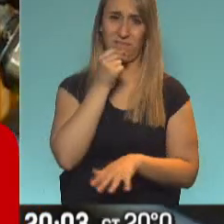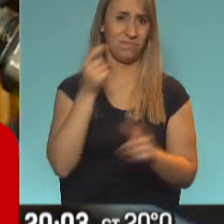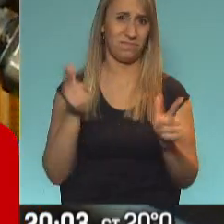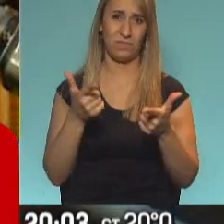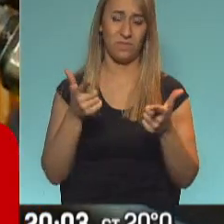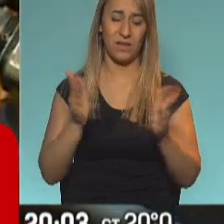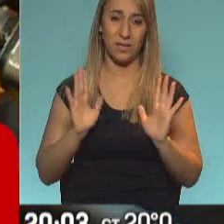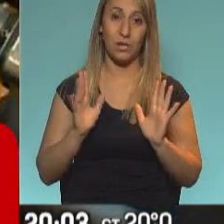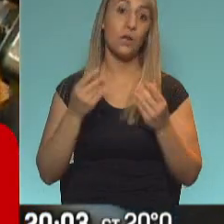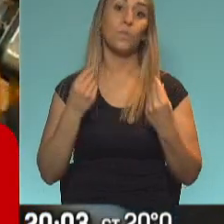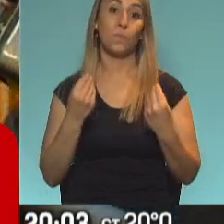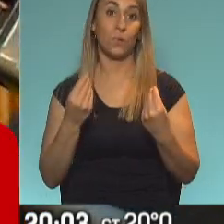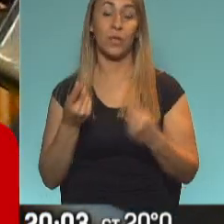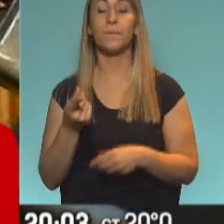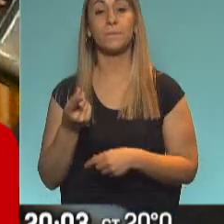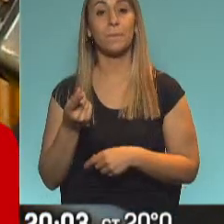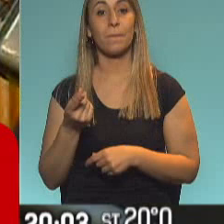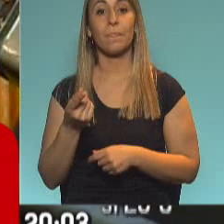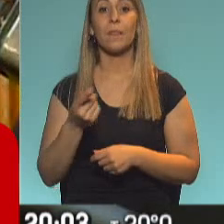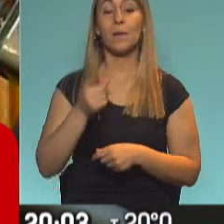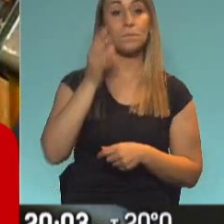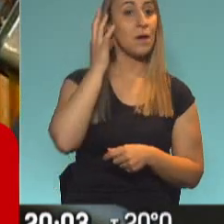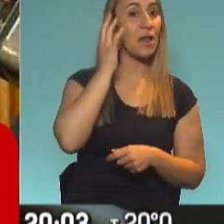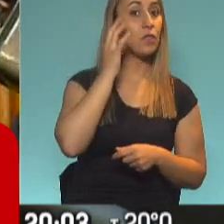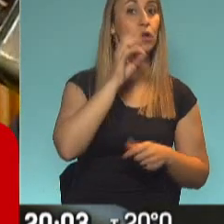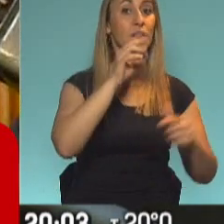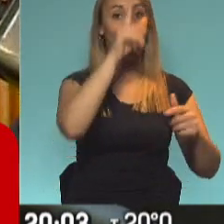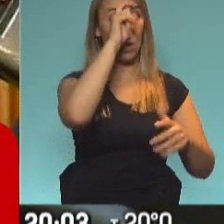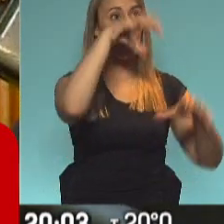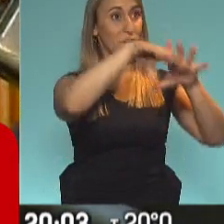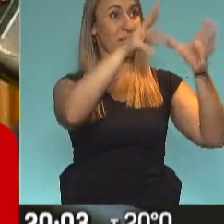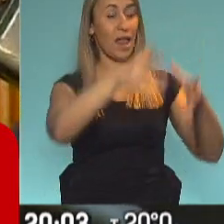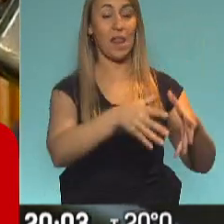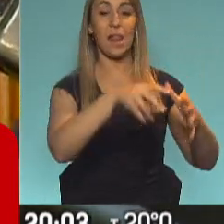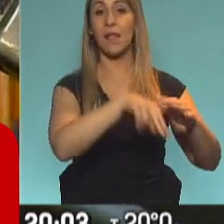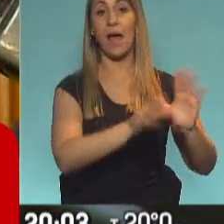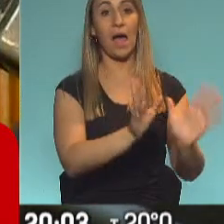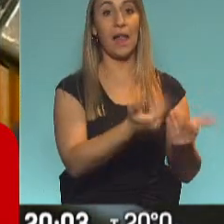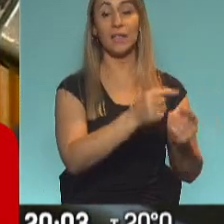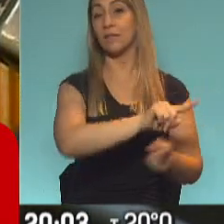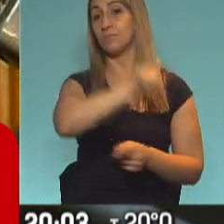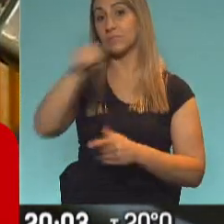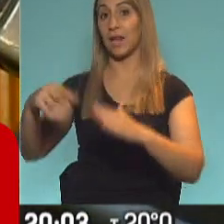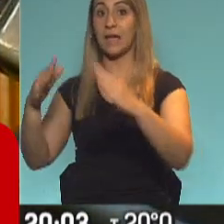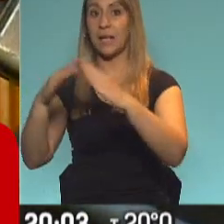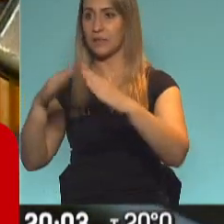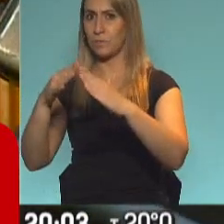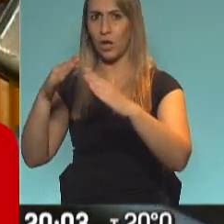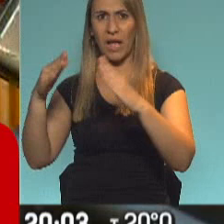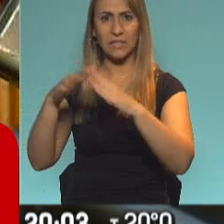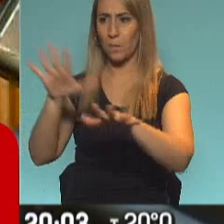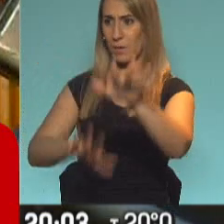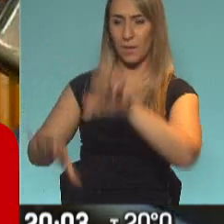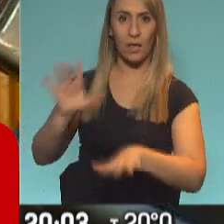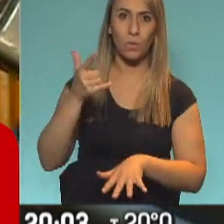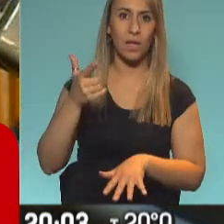porque él se retiró para hacer una internación domiciliaria y la casa no estaba preparada para internar. ¿Quién es el responsable de eso, doctor?